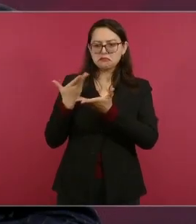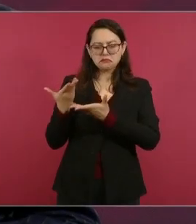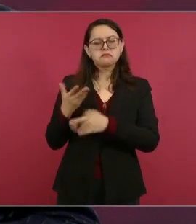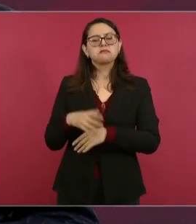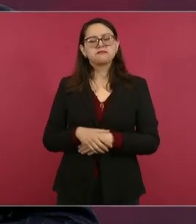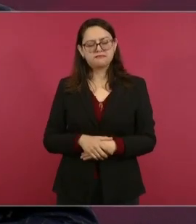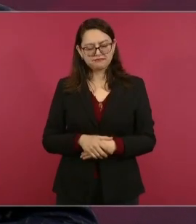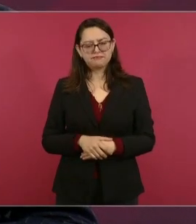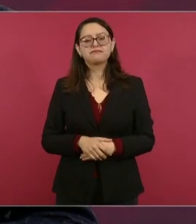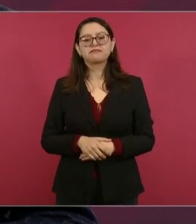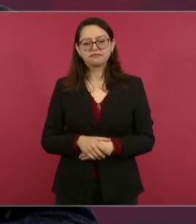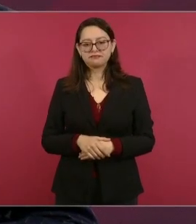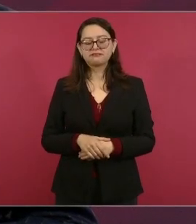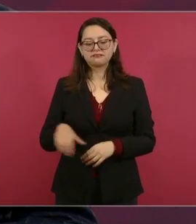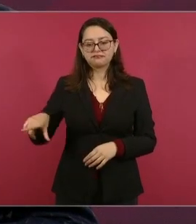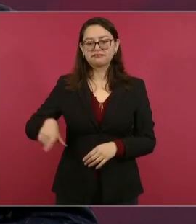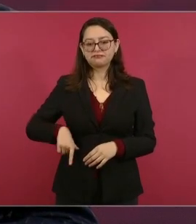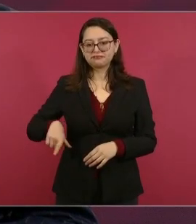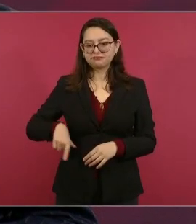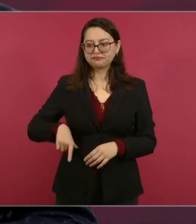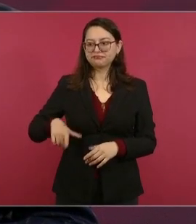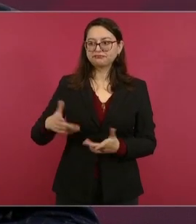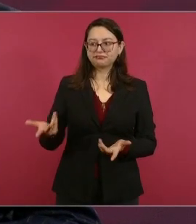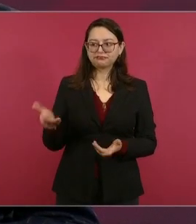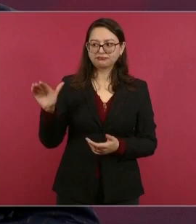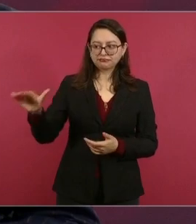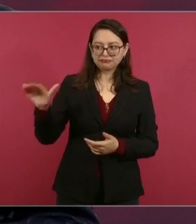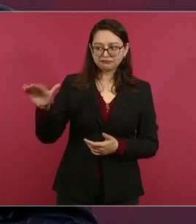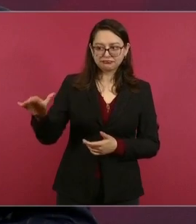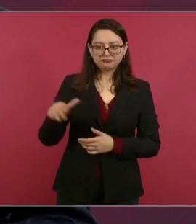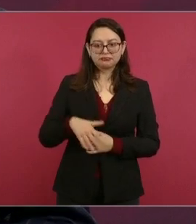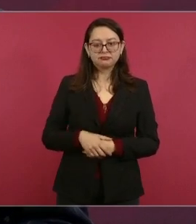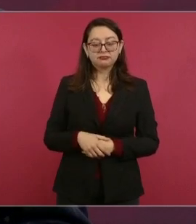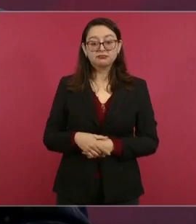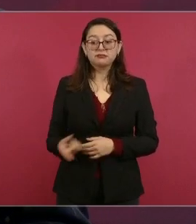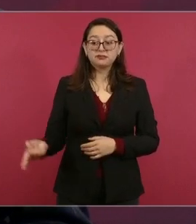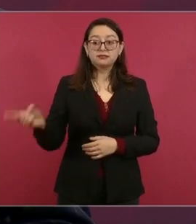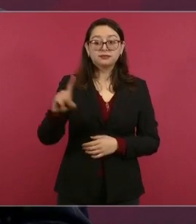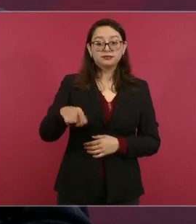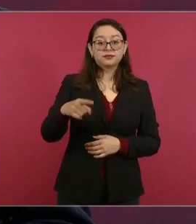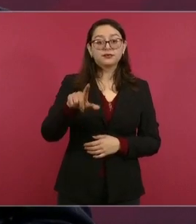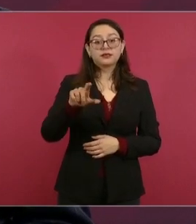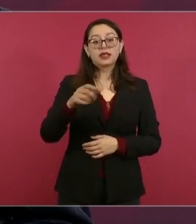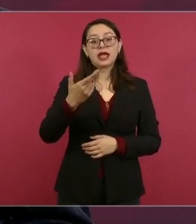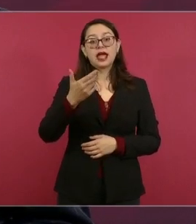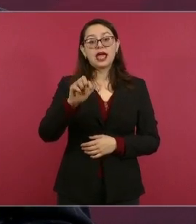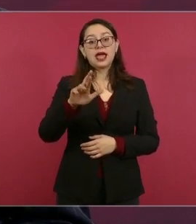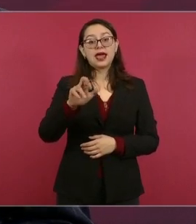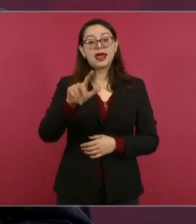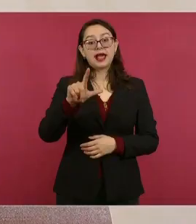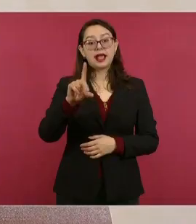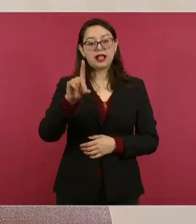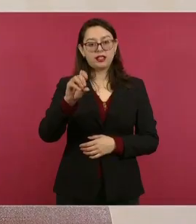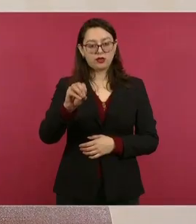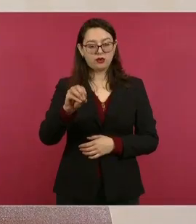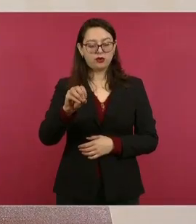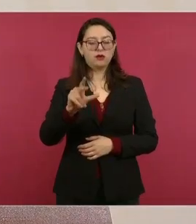con su gobierno. También se portaron muy bien los del Heraldo.